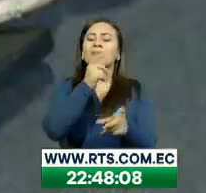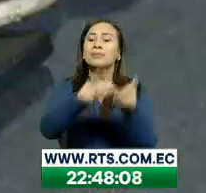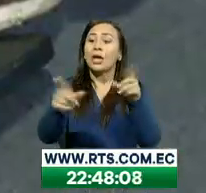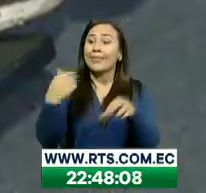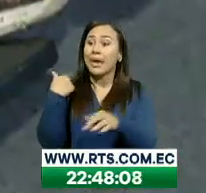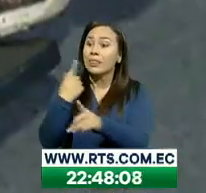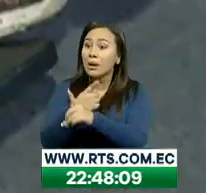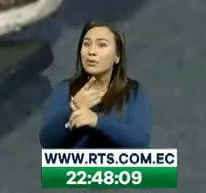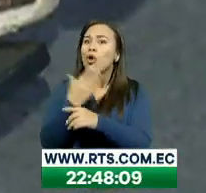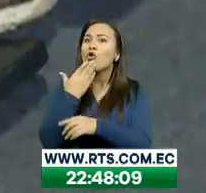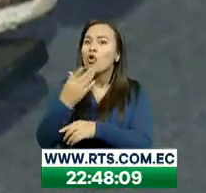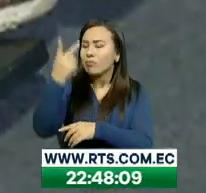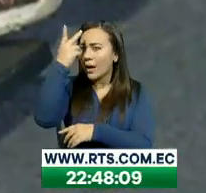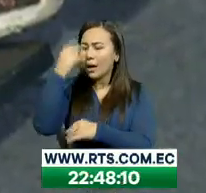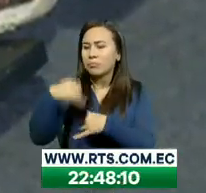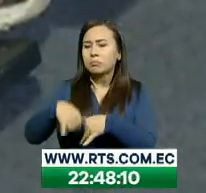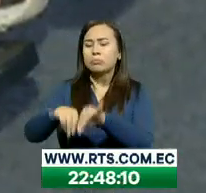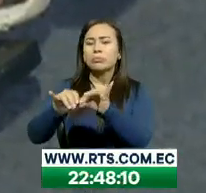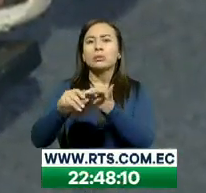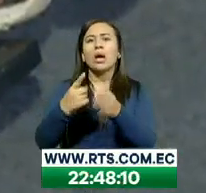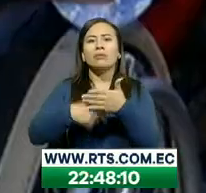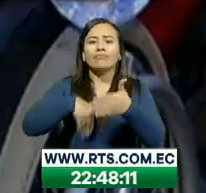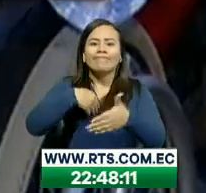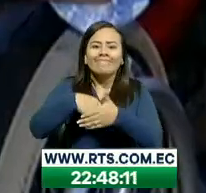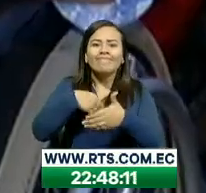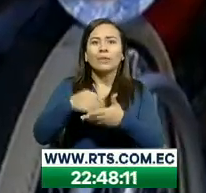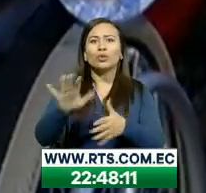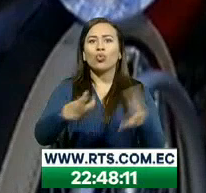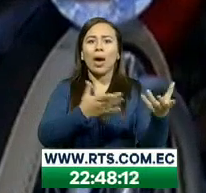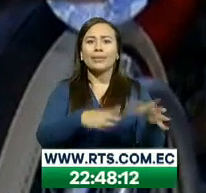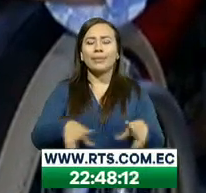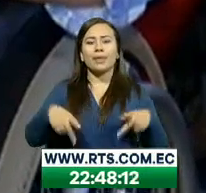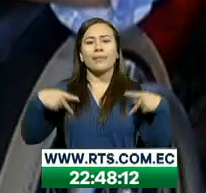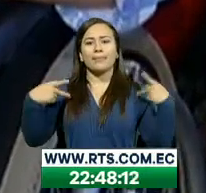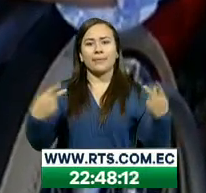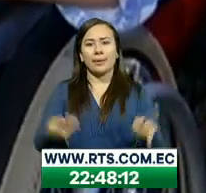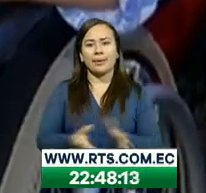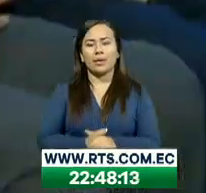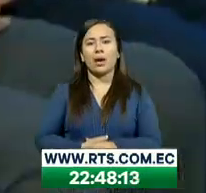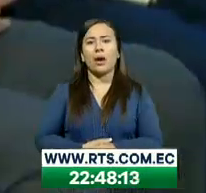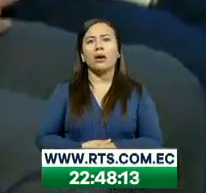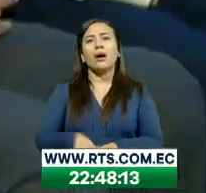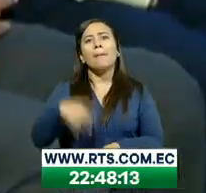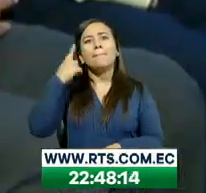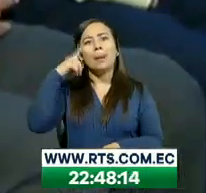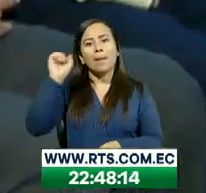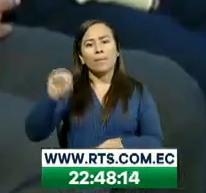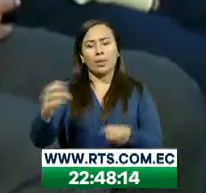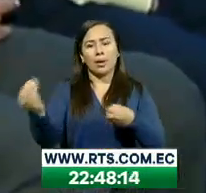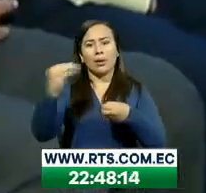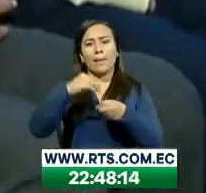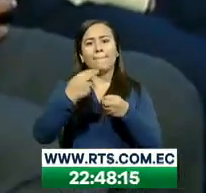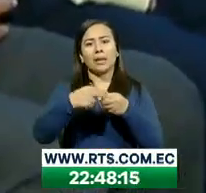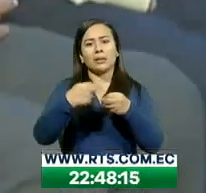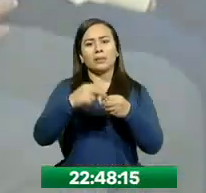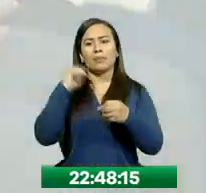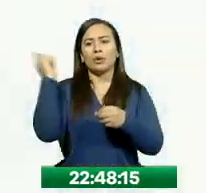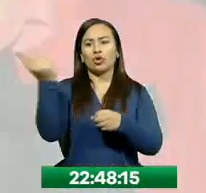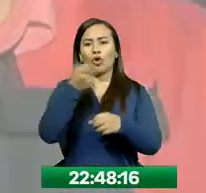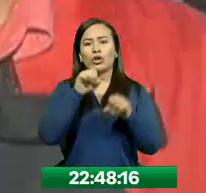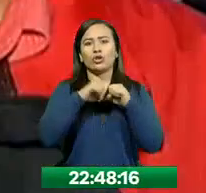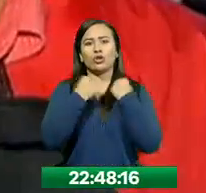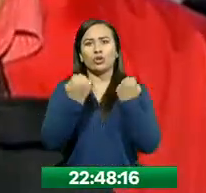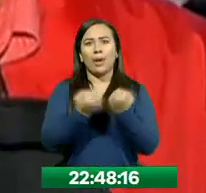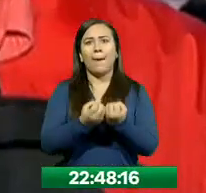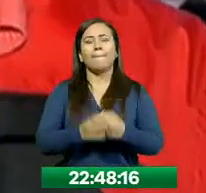alguna discapacidad permanente que limite sus actividades en la vida diaria y restrinja su participación en el entorno social.